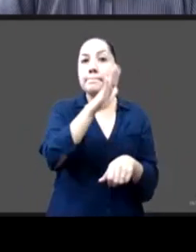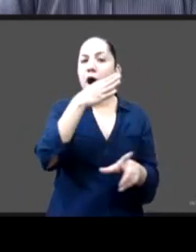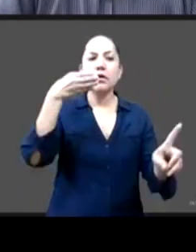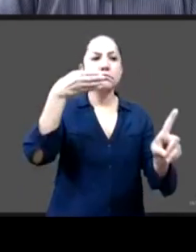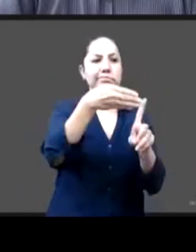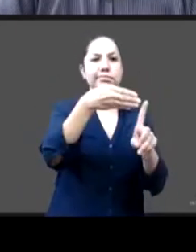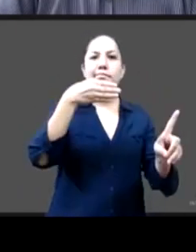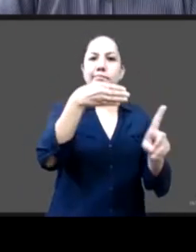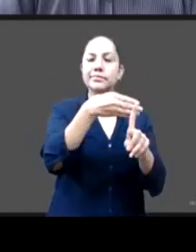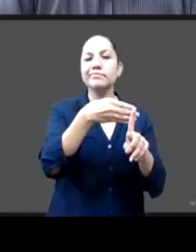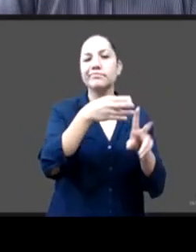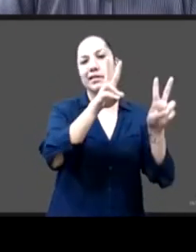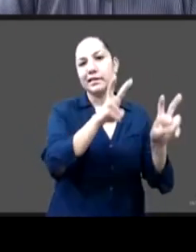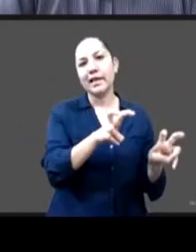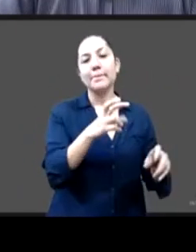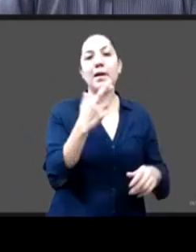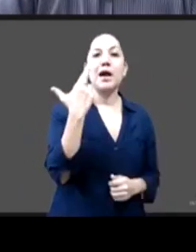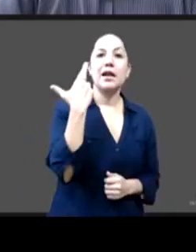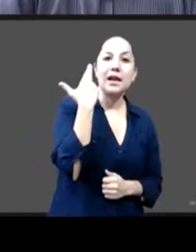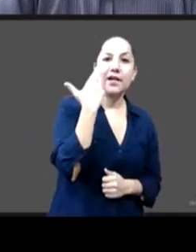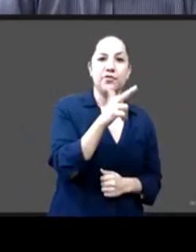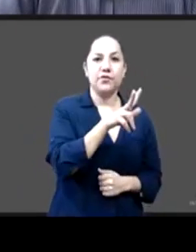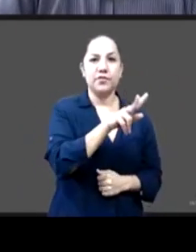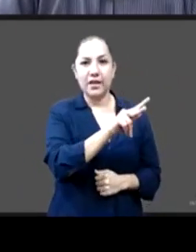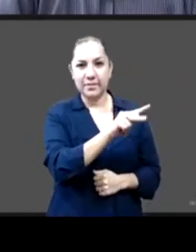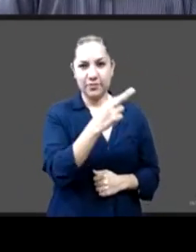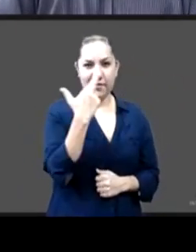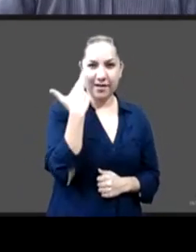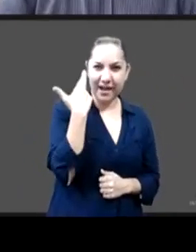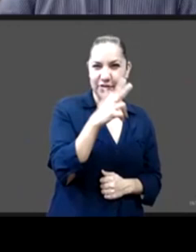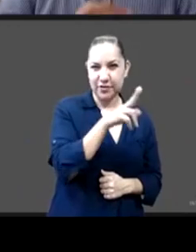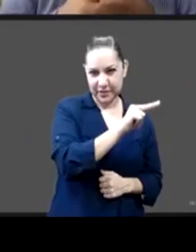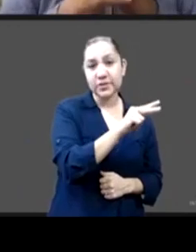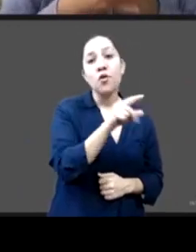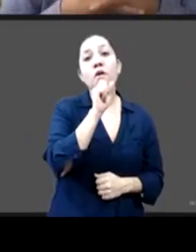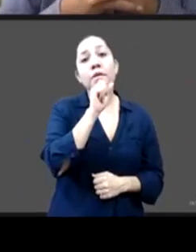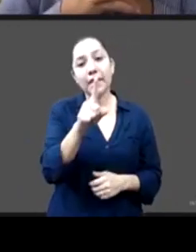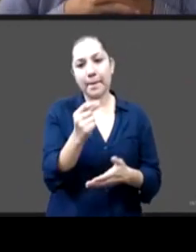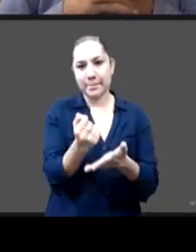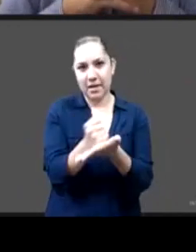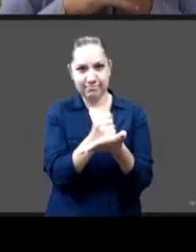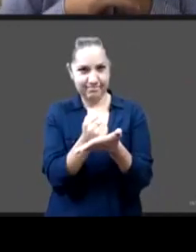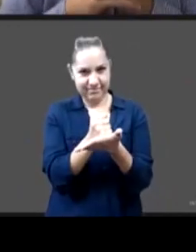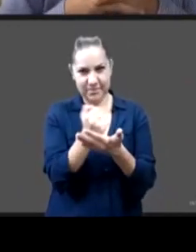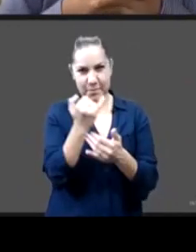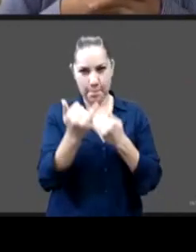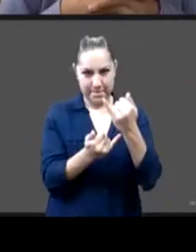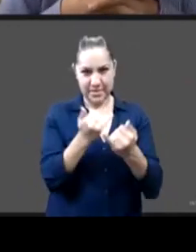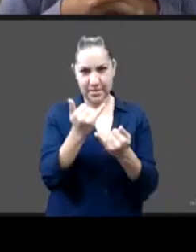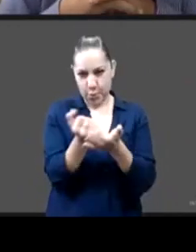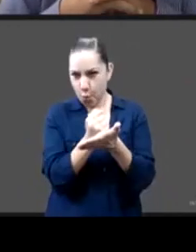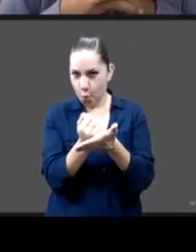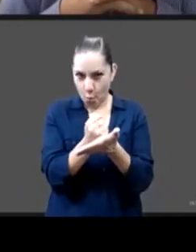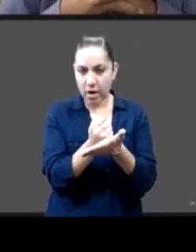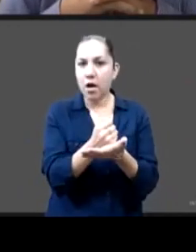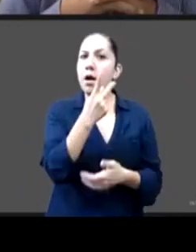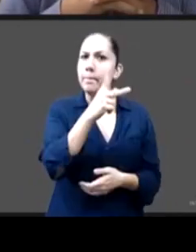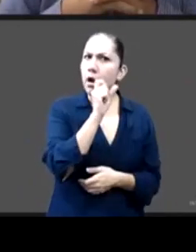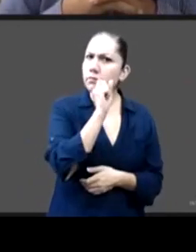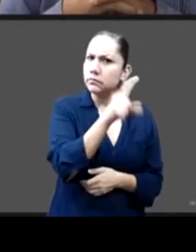televisión y a lineamientos de videojuego, pero ya incorporamos a la Asociación Nacional de Internet